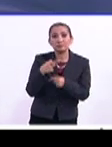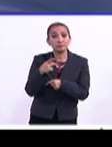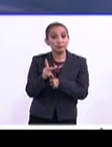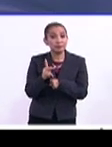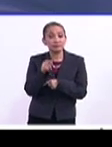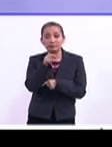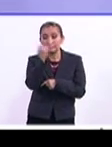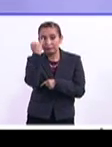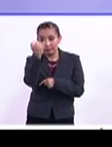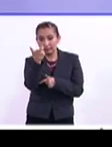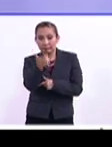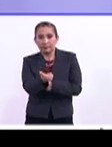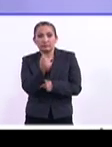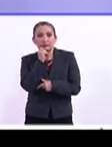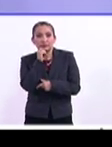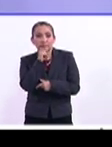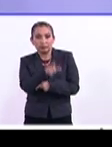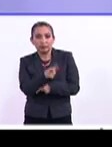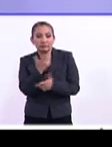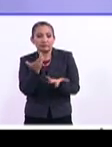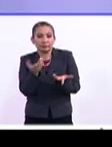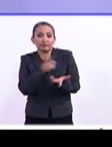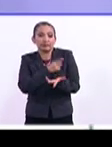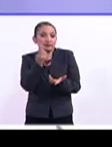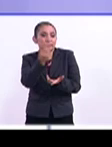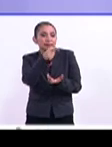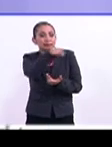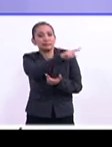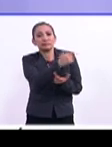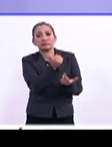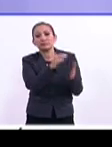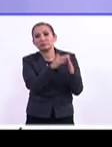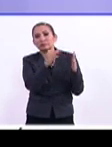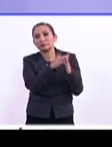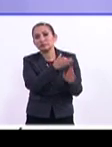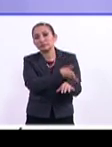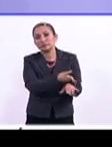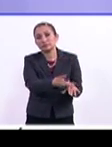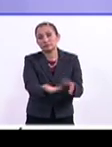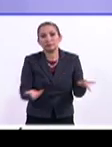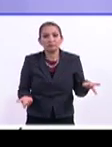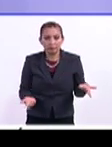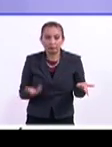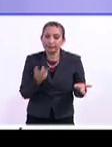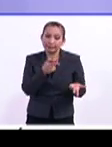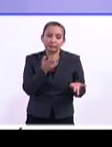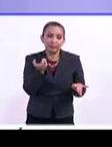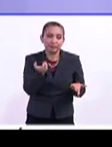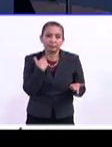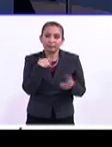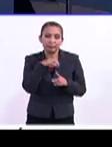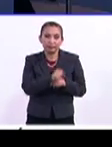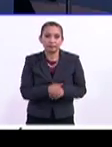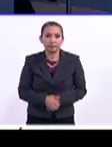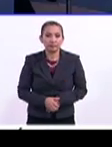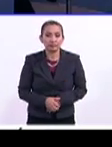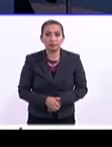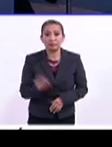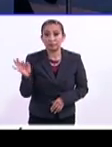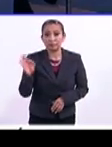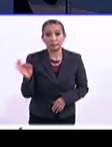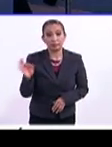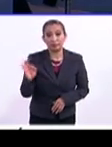pero ese dinero también empezará a permear a las mismas familias de donde viene. Claro. Y si en